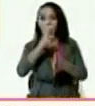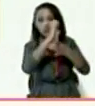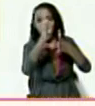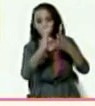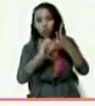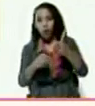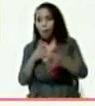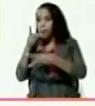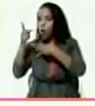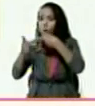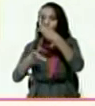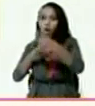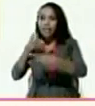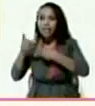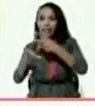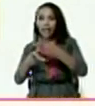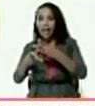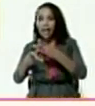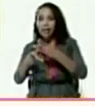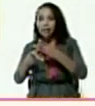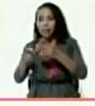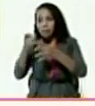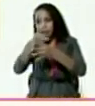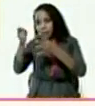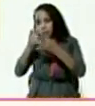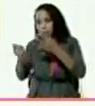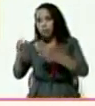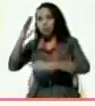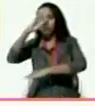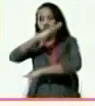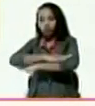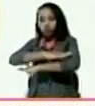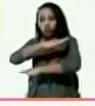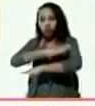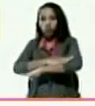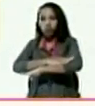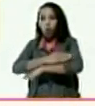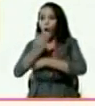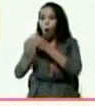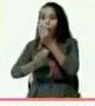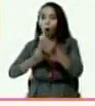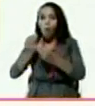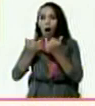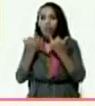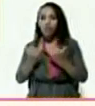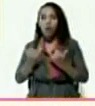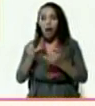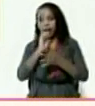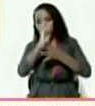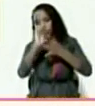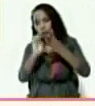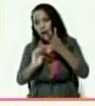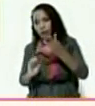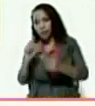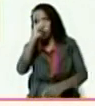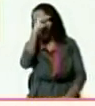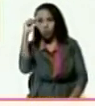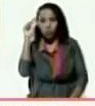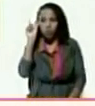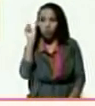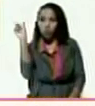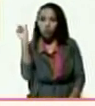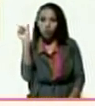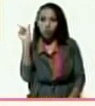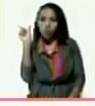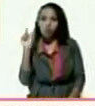política tan alineada, tan afinada como la actual estructura política del Partido